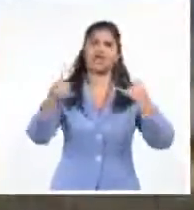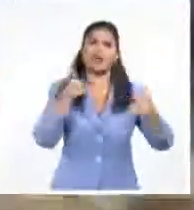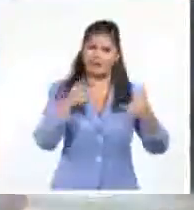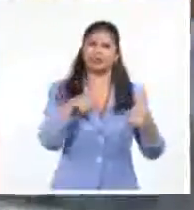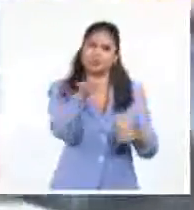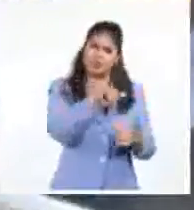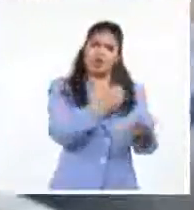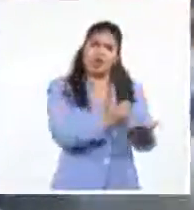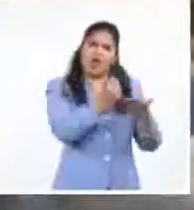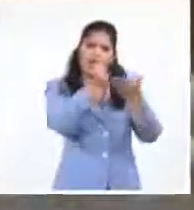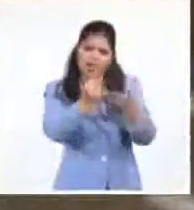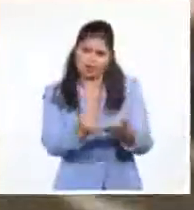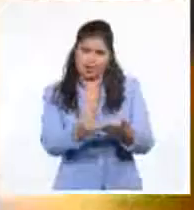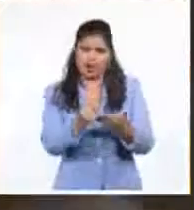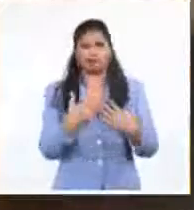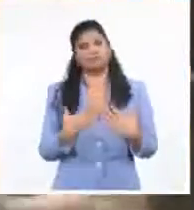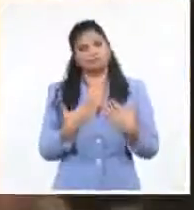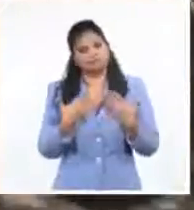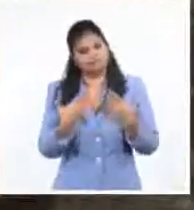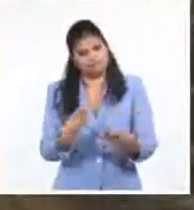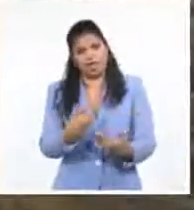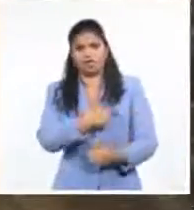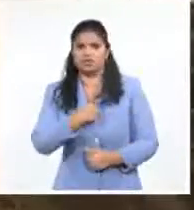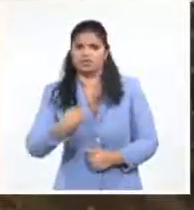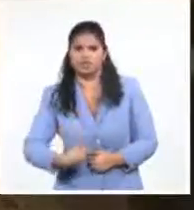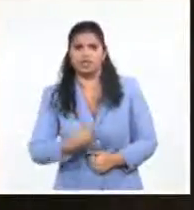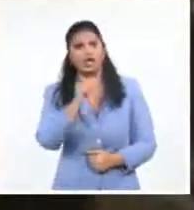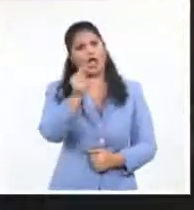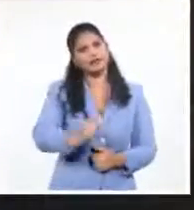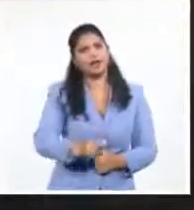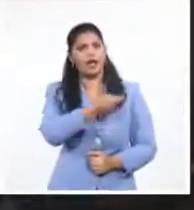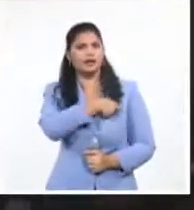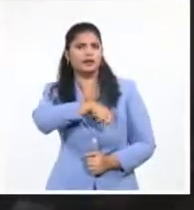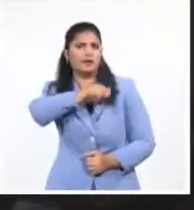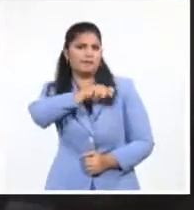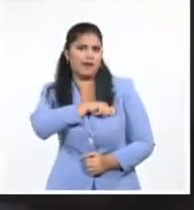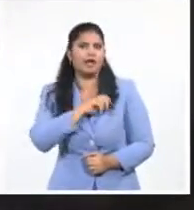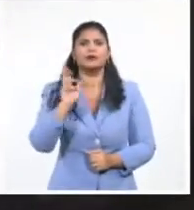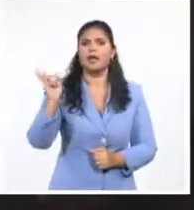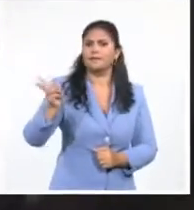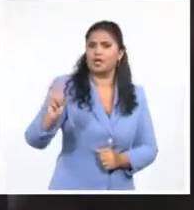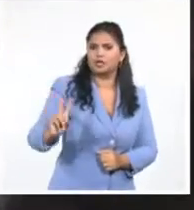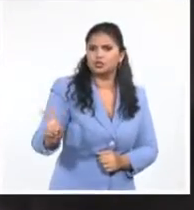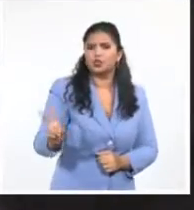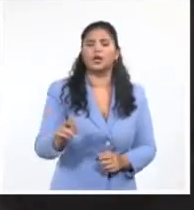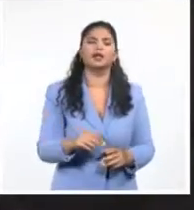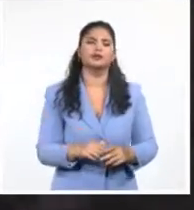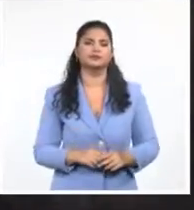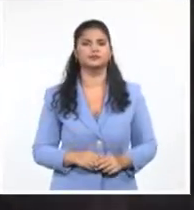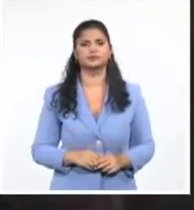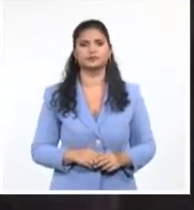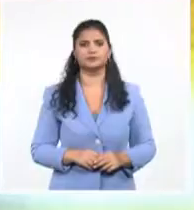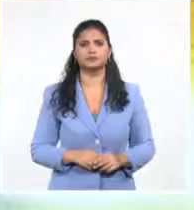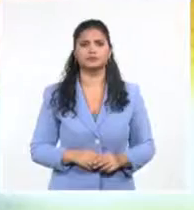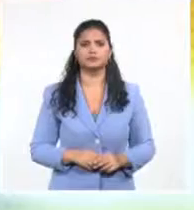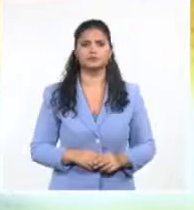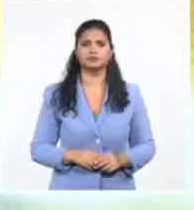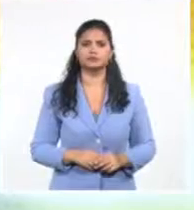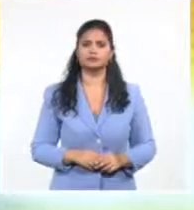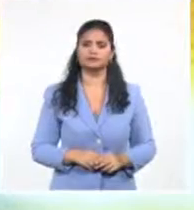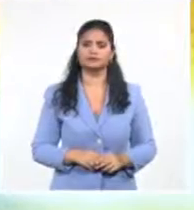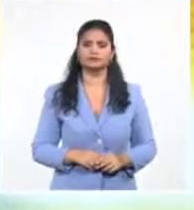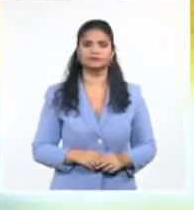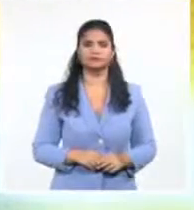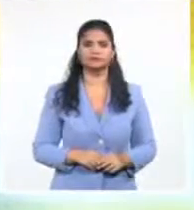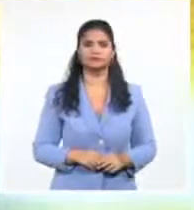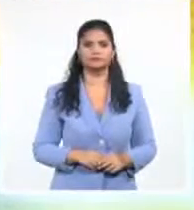afectados y que está dispuesta a proporcionar ayuda humanitaria de emergencia de acuerdo con las necesidades de las víctimas. Y